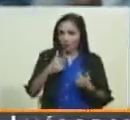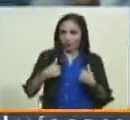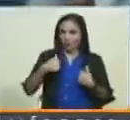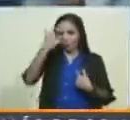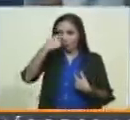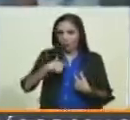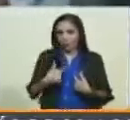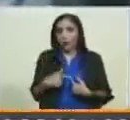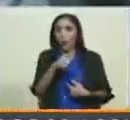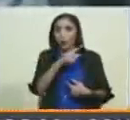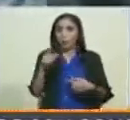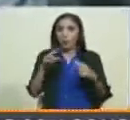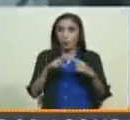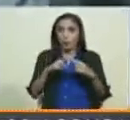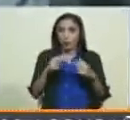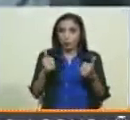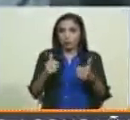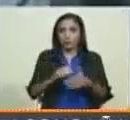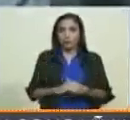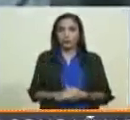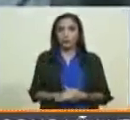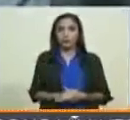Ustedes me conocen bien, ¿verdad?